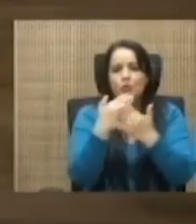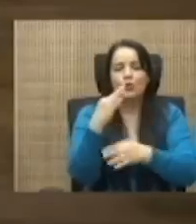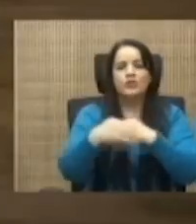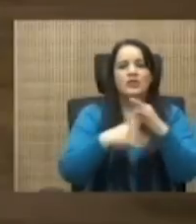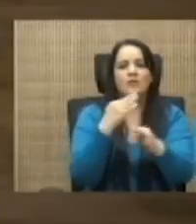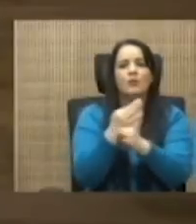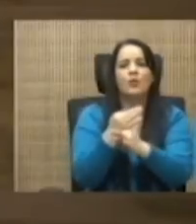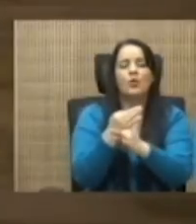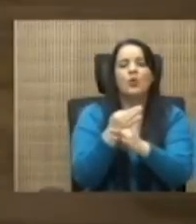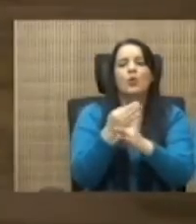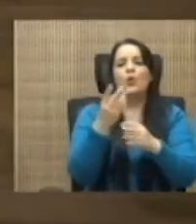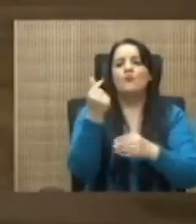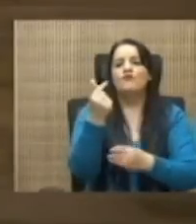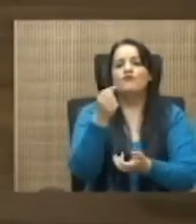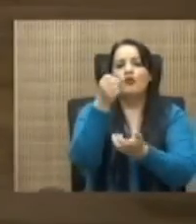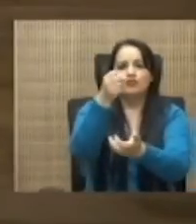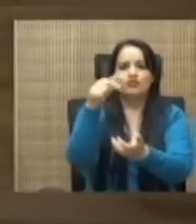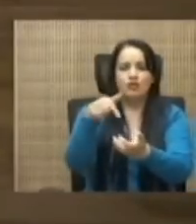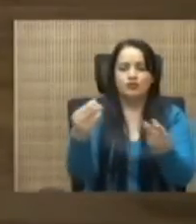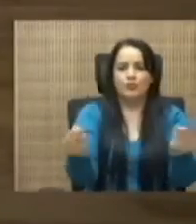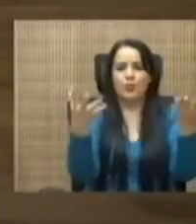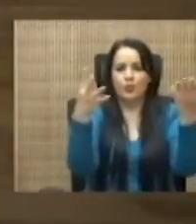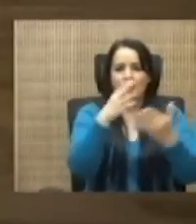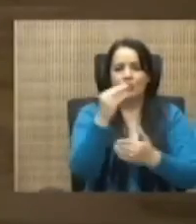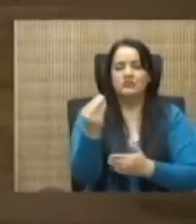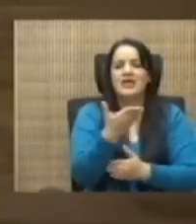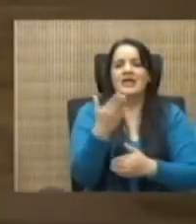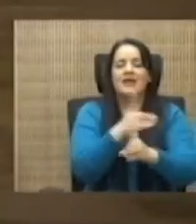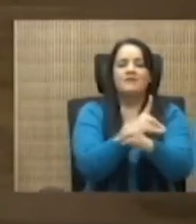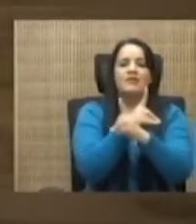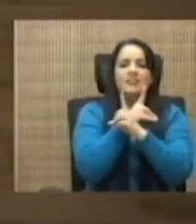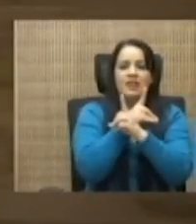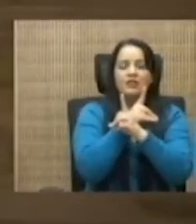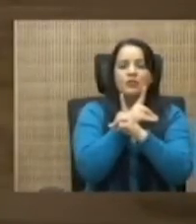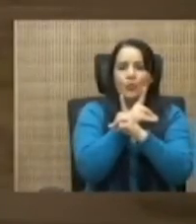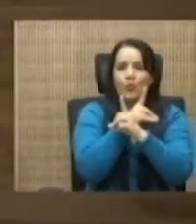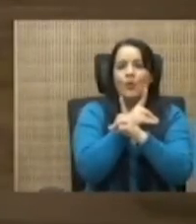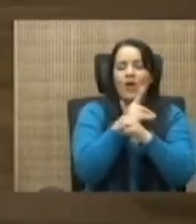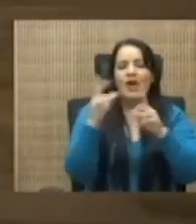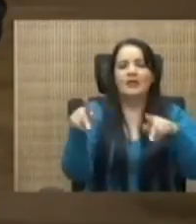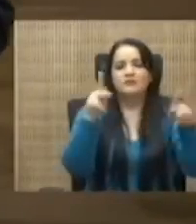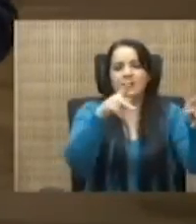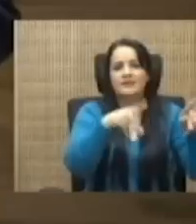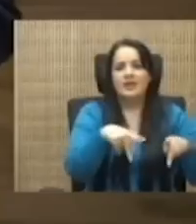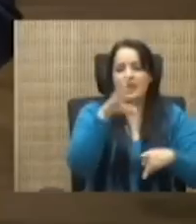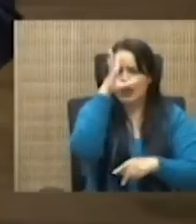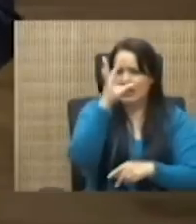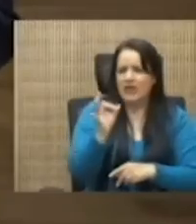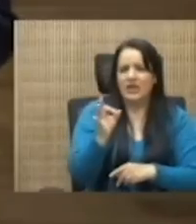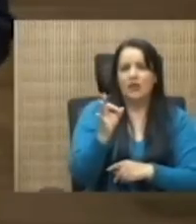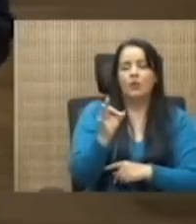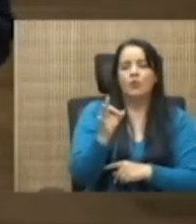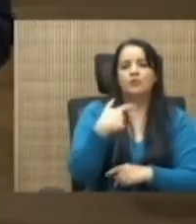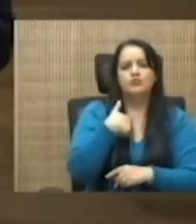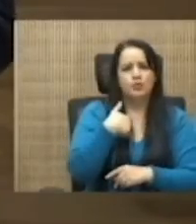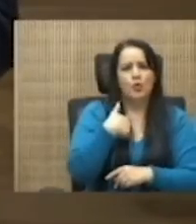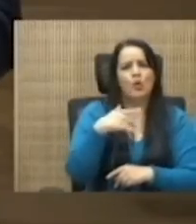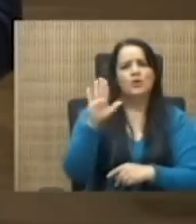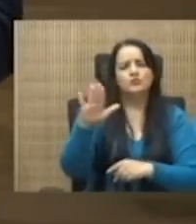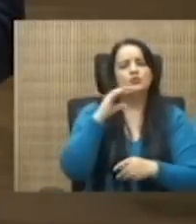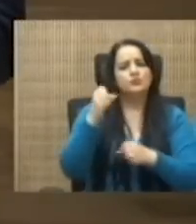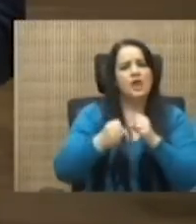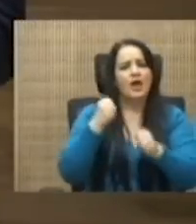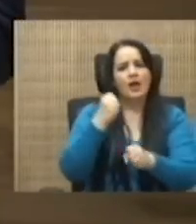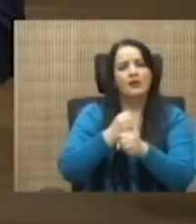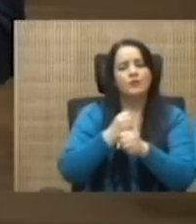será su sustituto. La señora defensora representa, creo yo, y durante sus años, lo opuesto a lo que tendríamos que aspirar